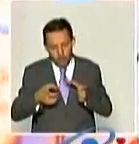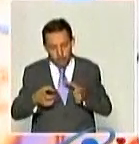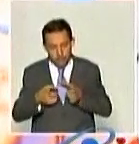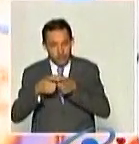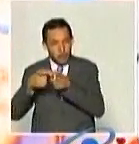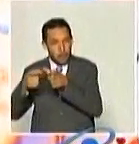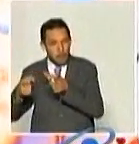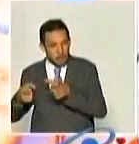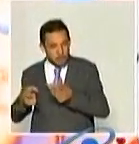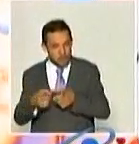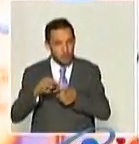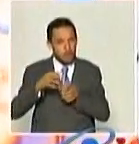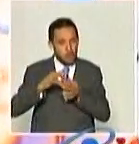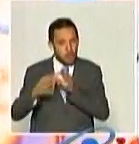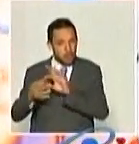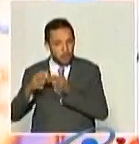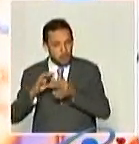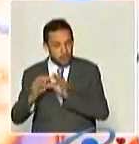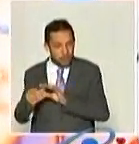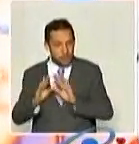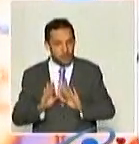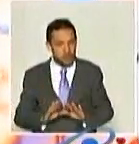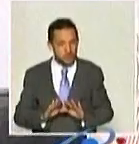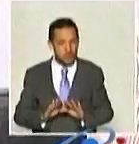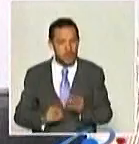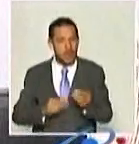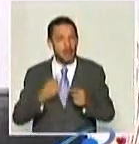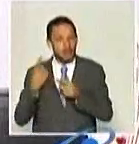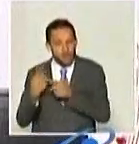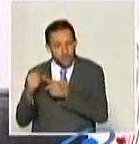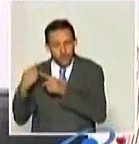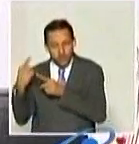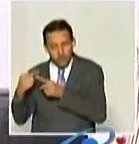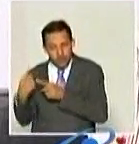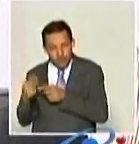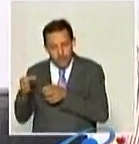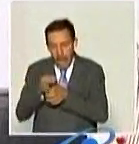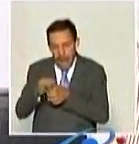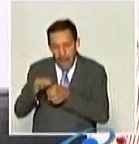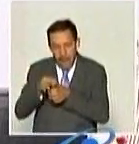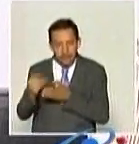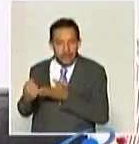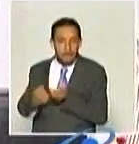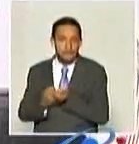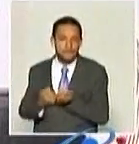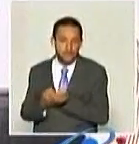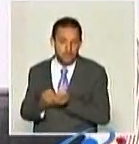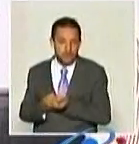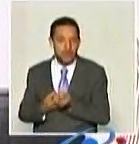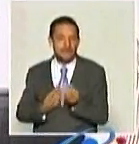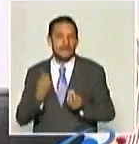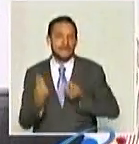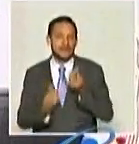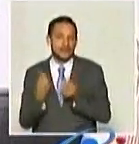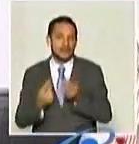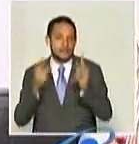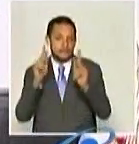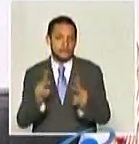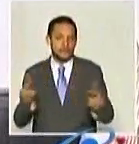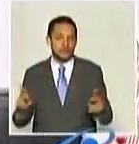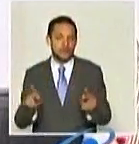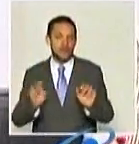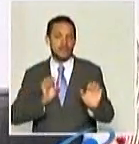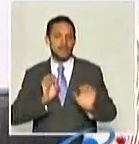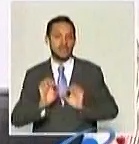dismutasa, la glutatión peroxidasa, una serie de enzimas antioxidantes que hacen que se produzca la